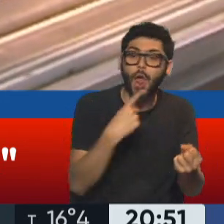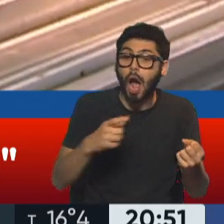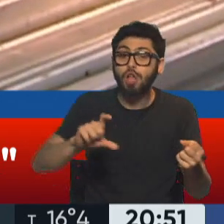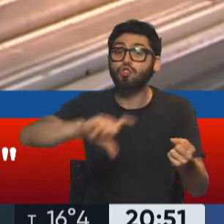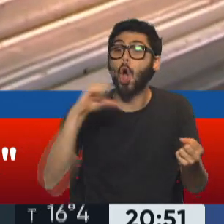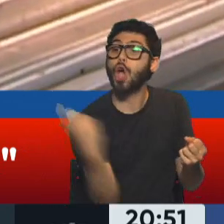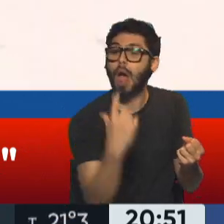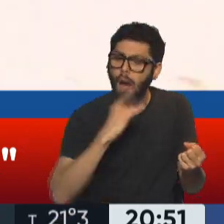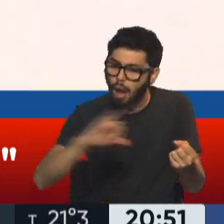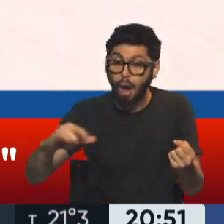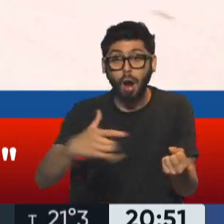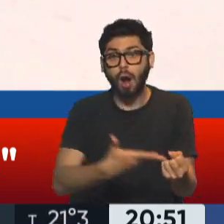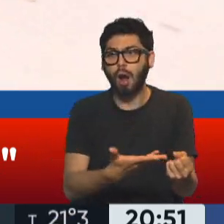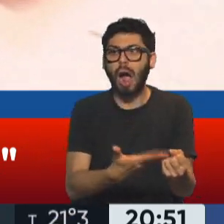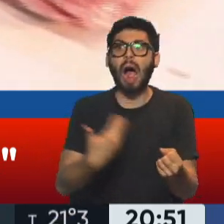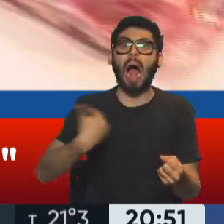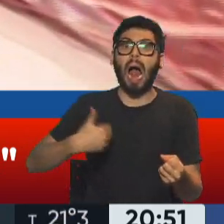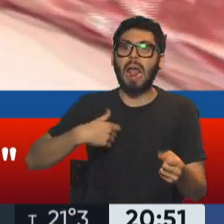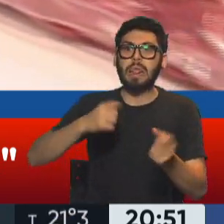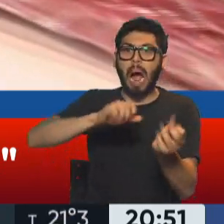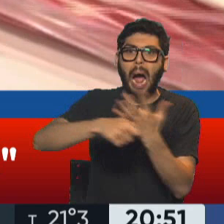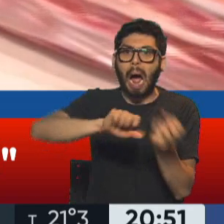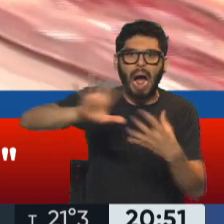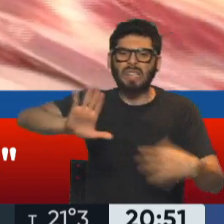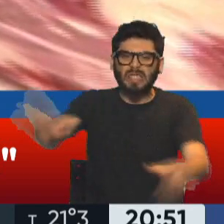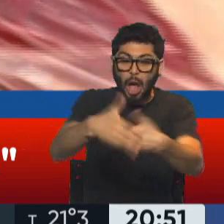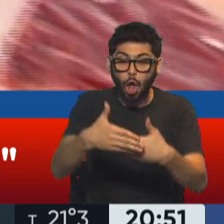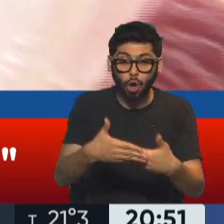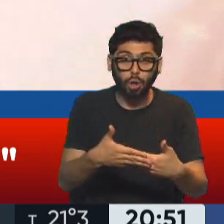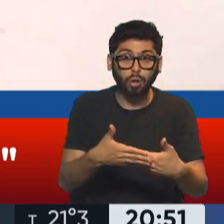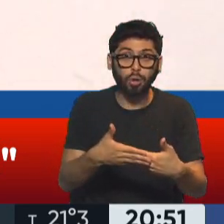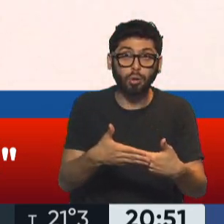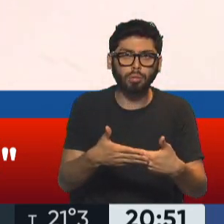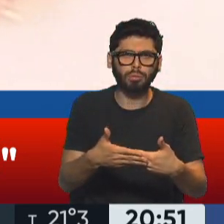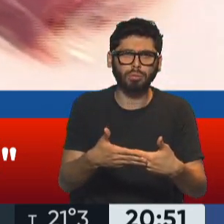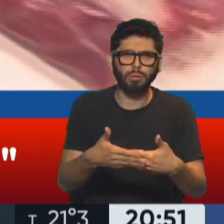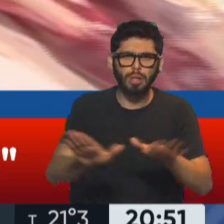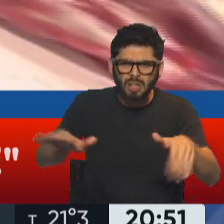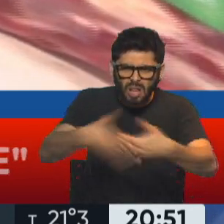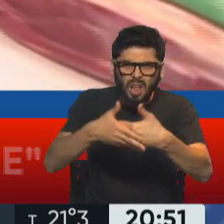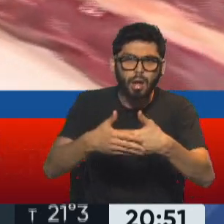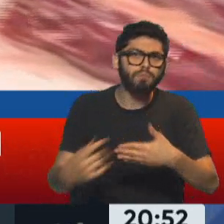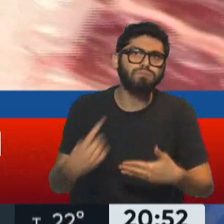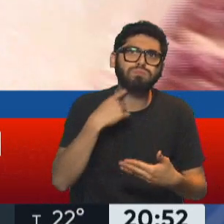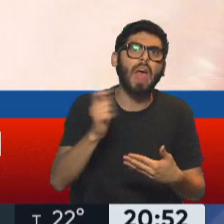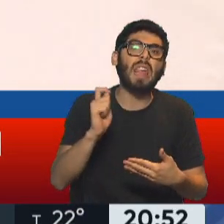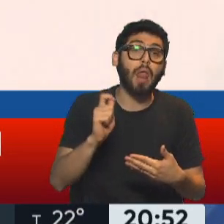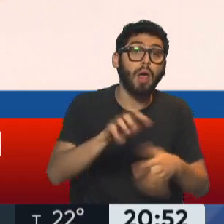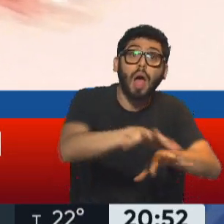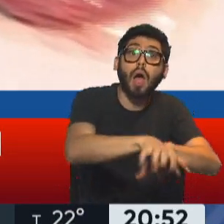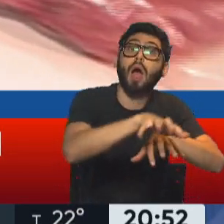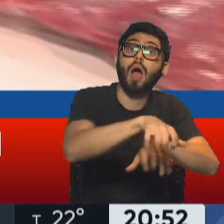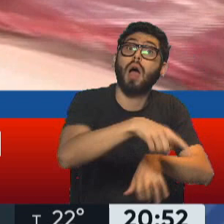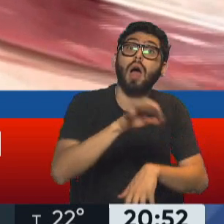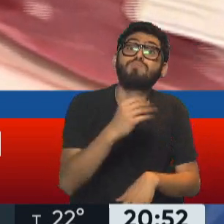que en la República Argentina estaban cerradas las exportaciones de carne. ¿Eso a quién perjudicaba? A los productores agropecuarios. ¿Saben por qué?